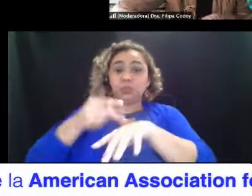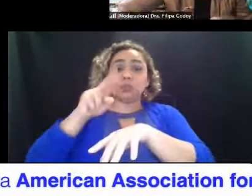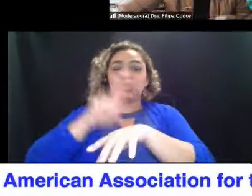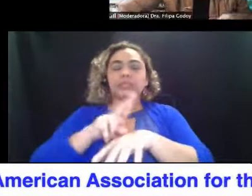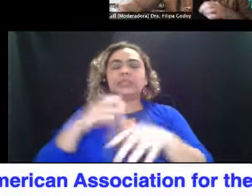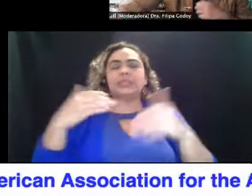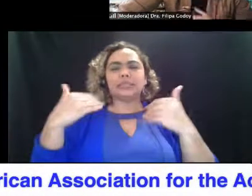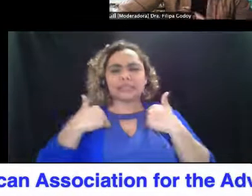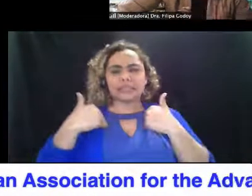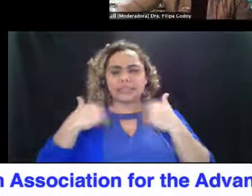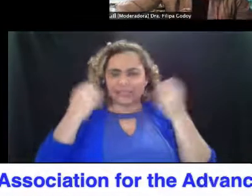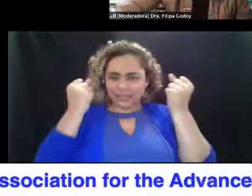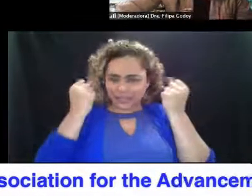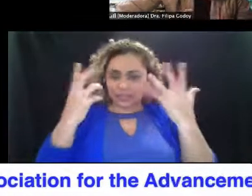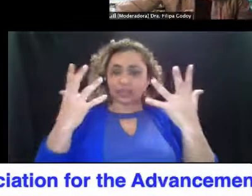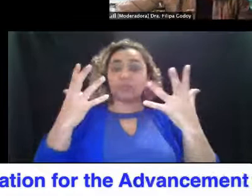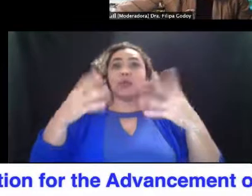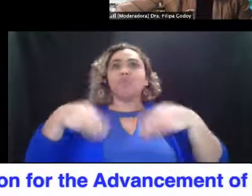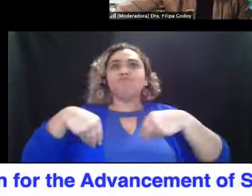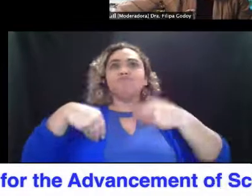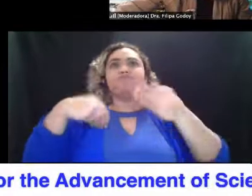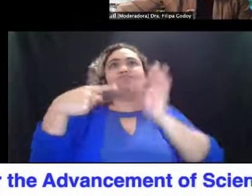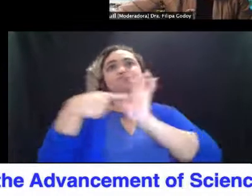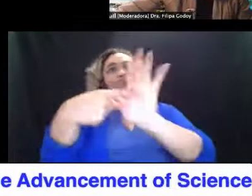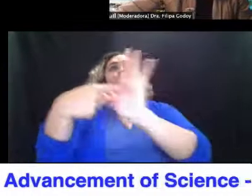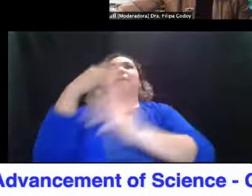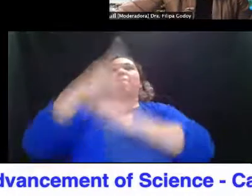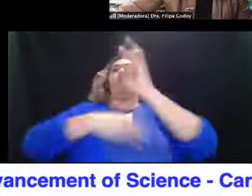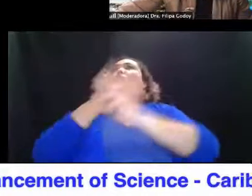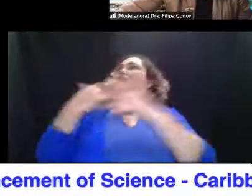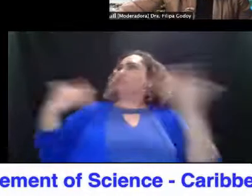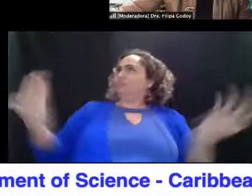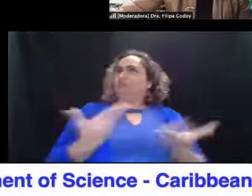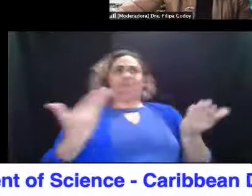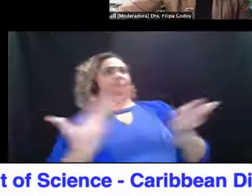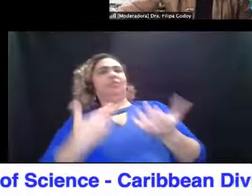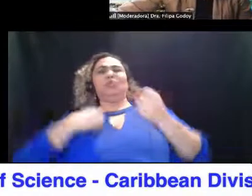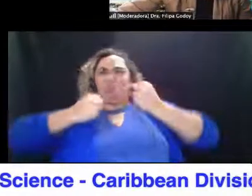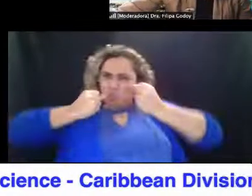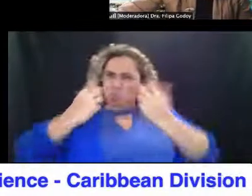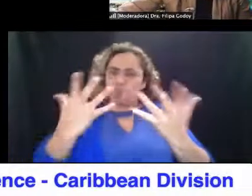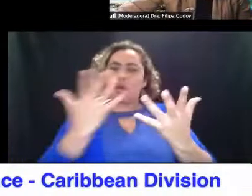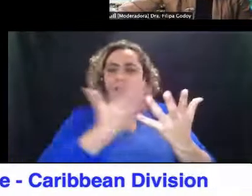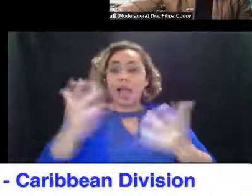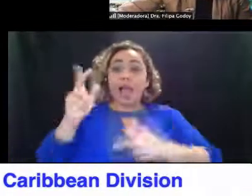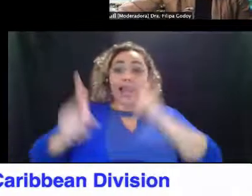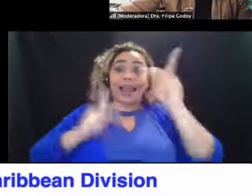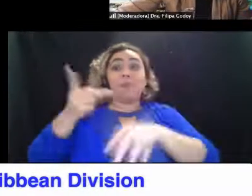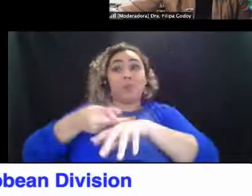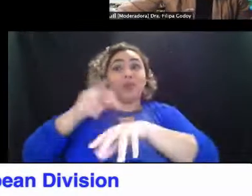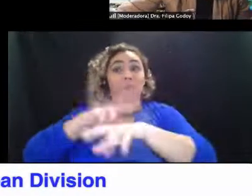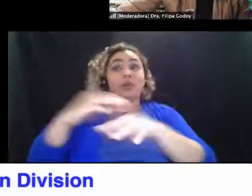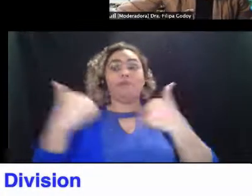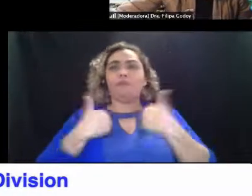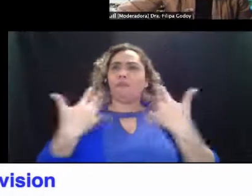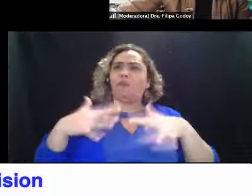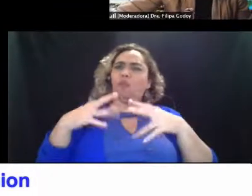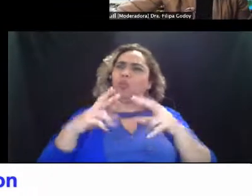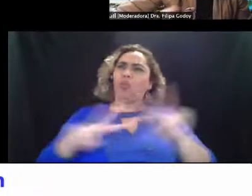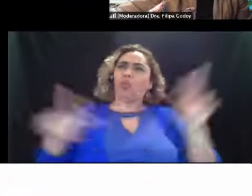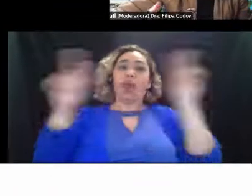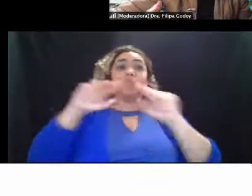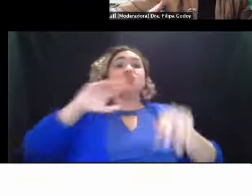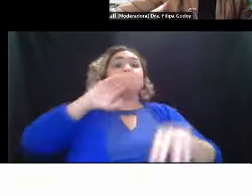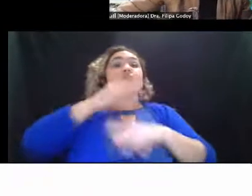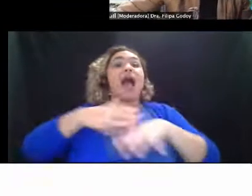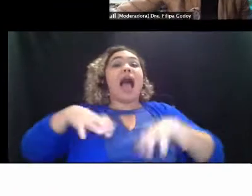tiene muchísimo que dar al mundo. Puerto Rico tiene mucho valor. La gente de Puerto Rico tiene mucho valor. Yo soy hija adoptada